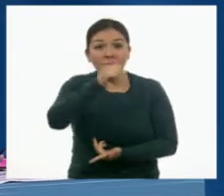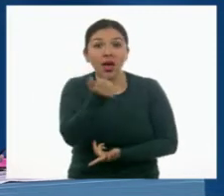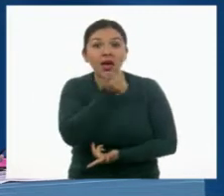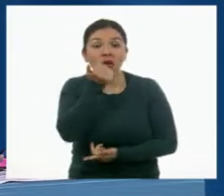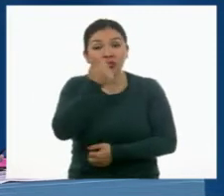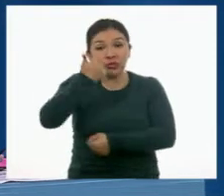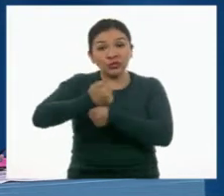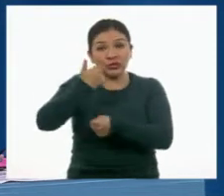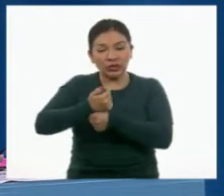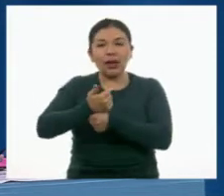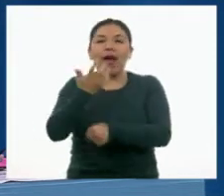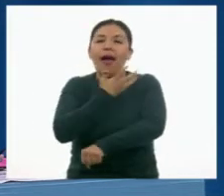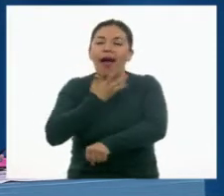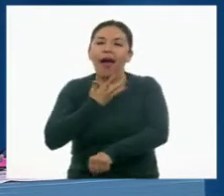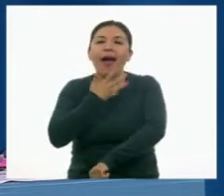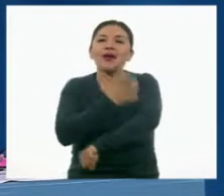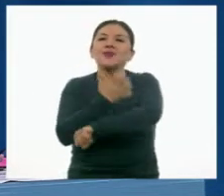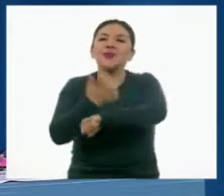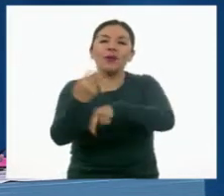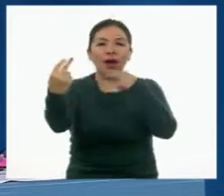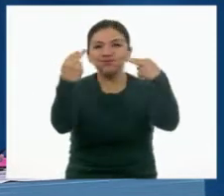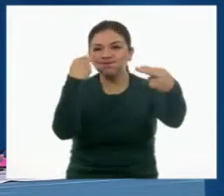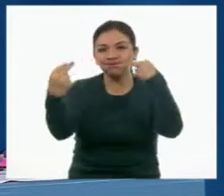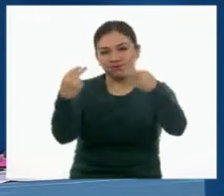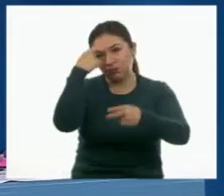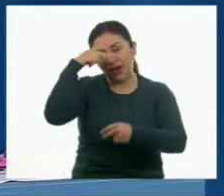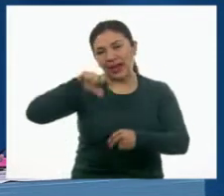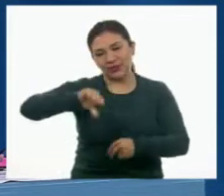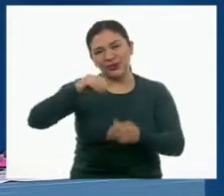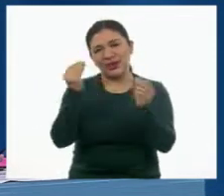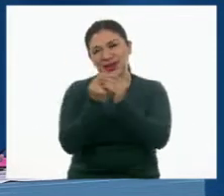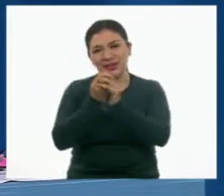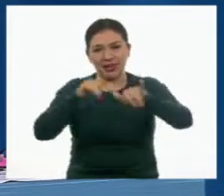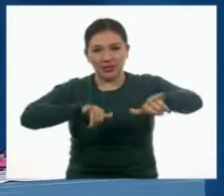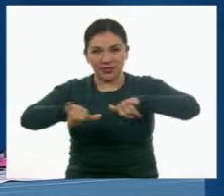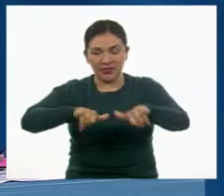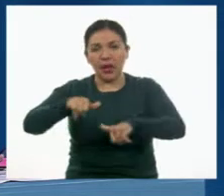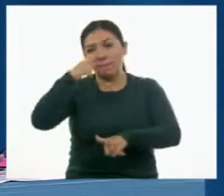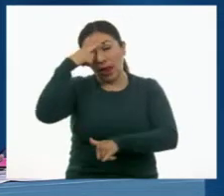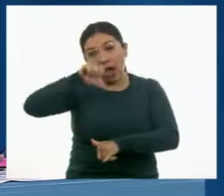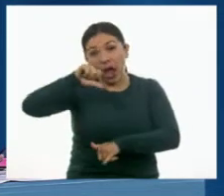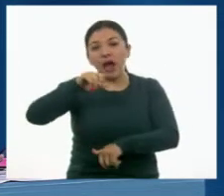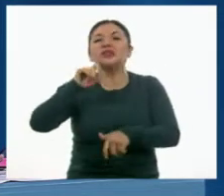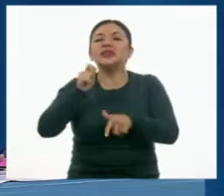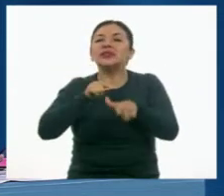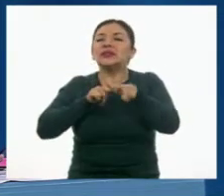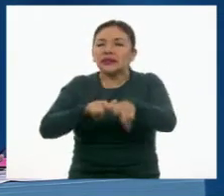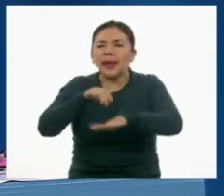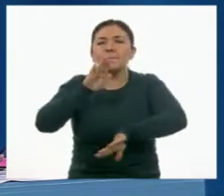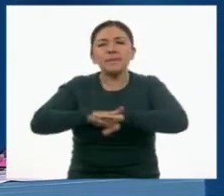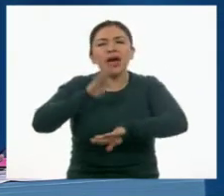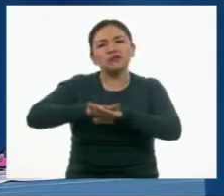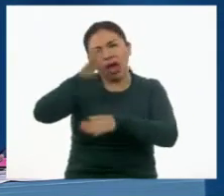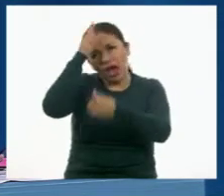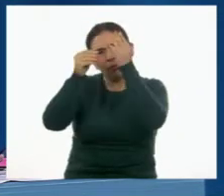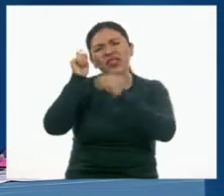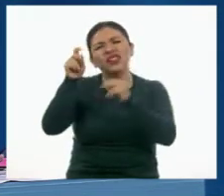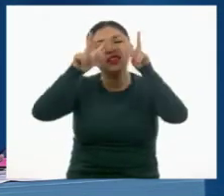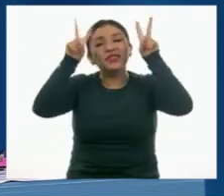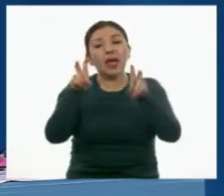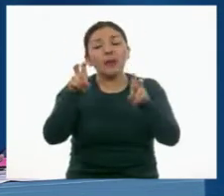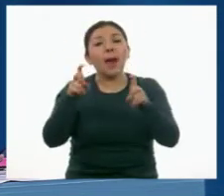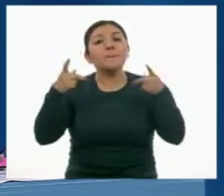de sexto grado nos están acompañando en esta su clase de geografía porque vamos a dar continuidad precisamente al tema de